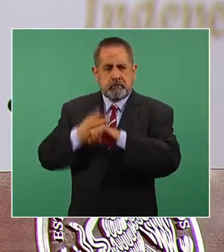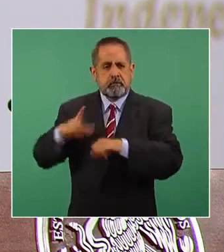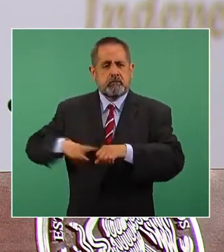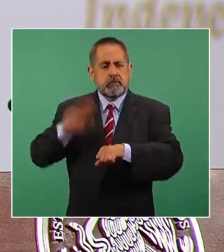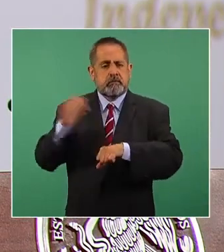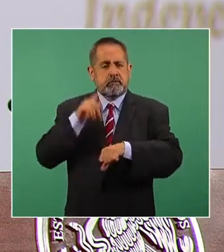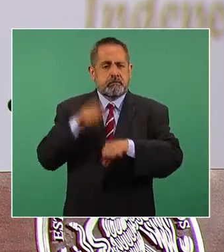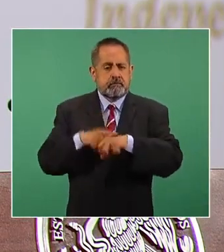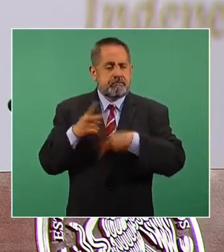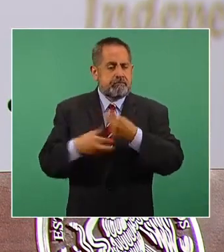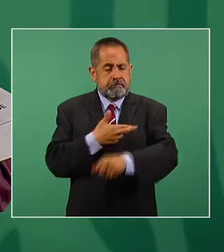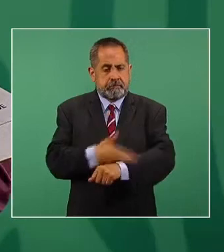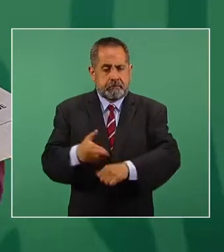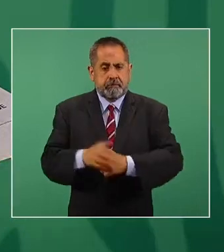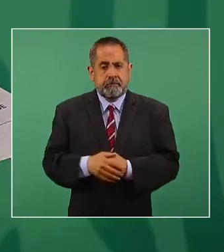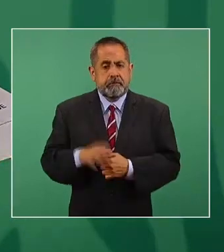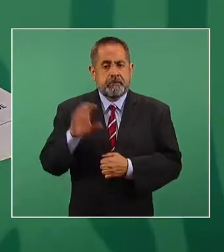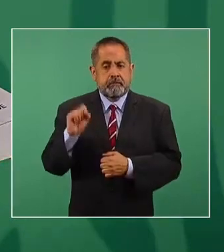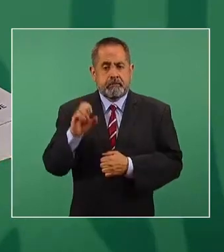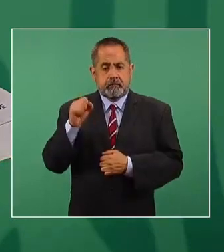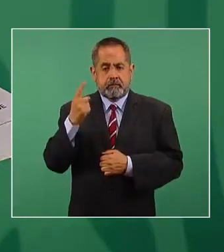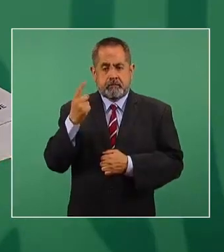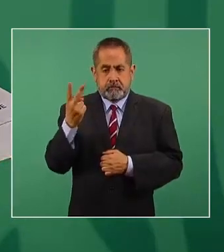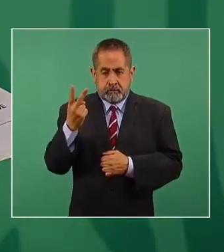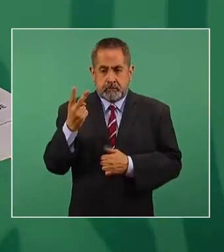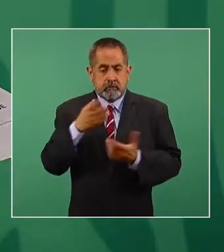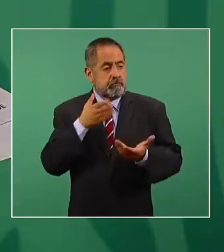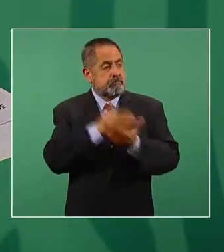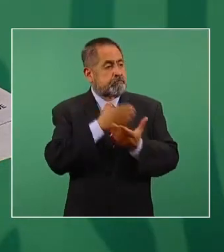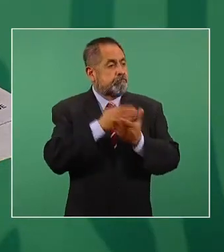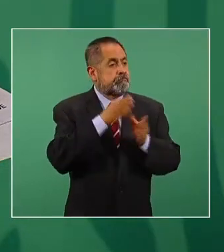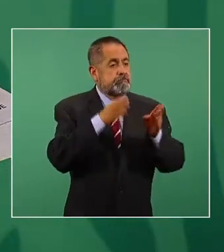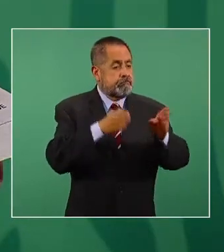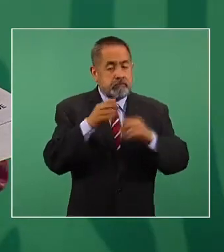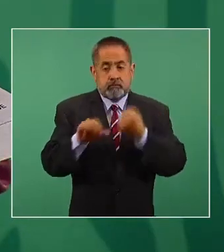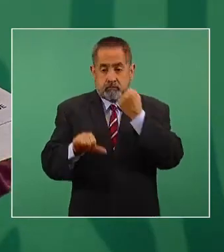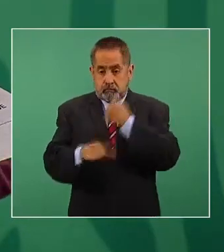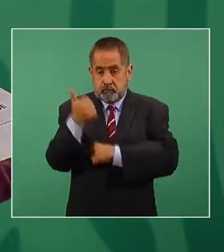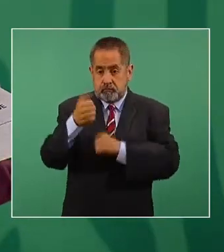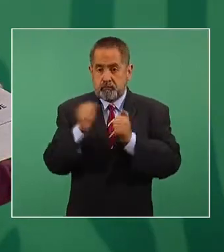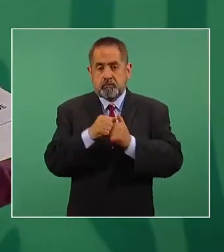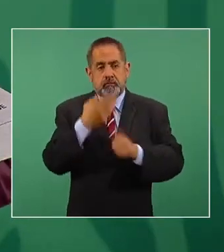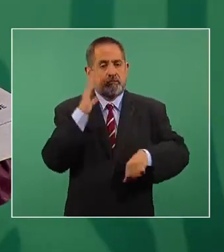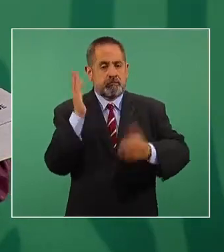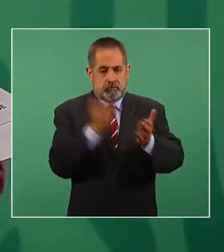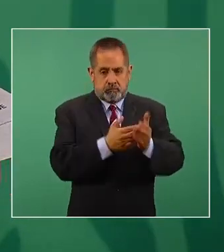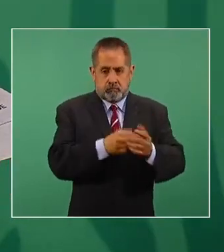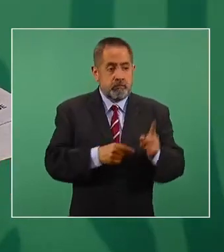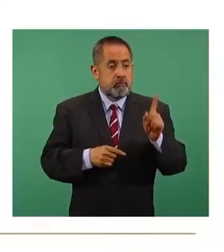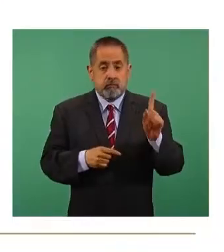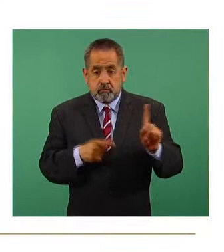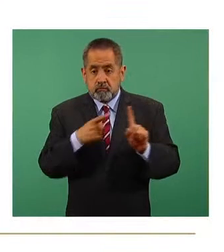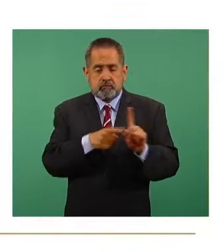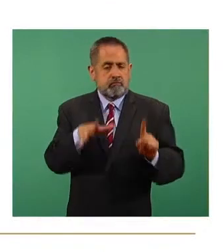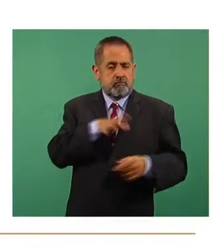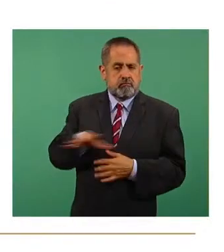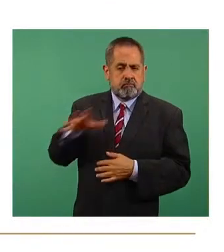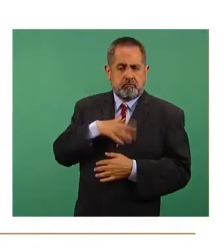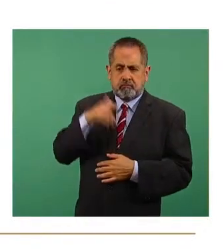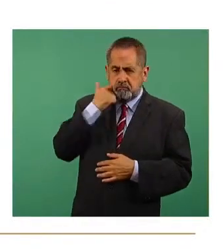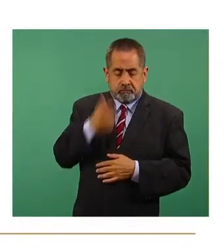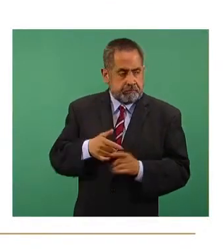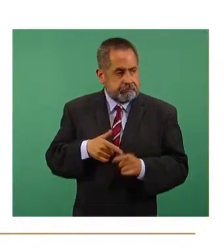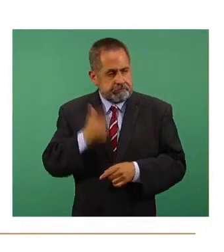federal. Realizamos 62 verificaciones, 11 resultaron con infracción, una no se dejó verificar